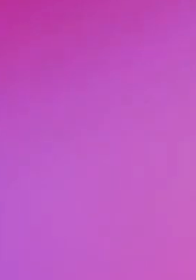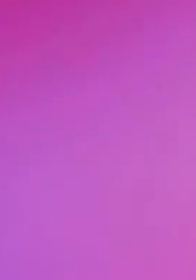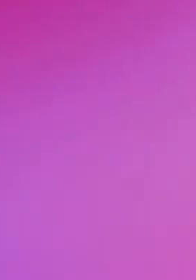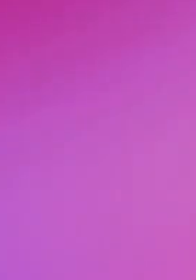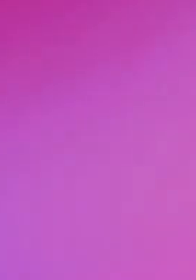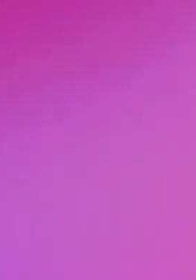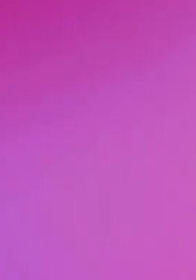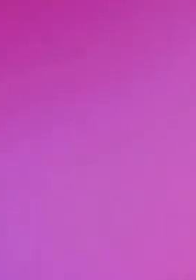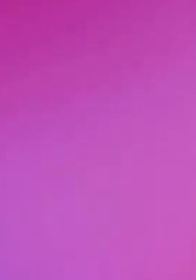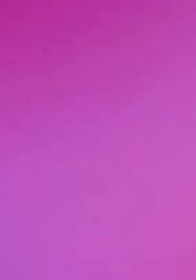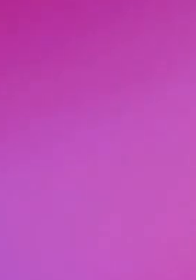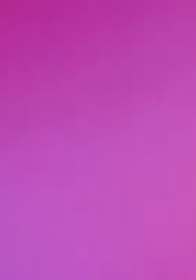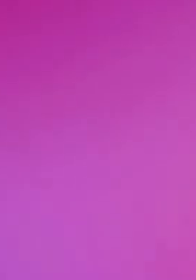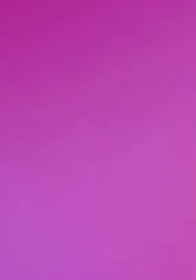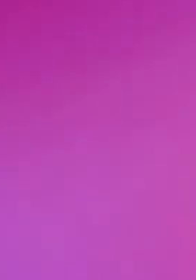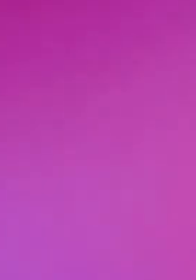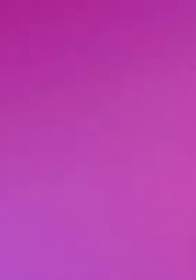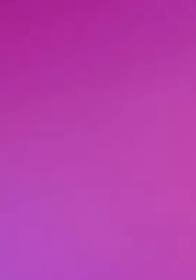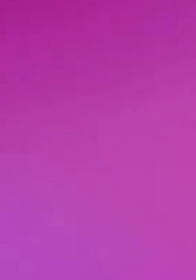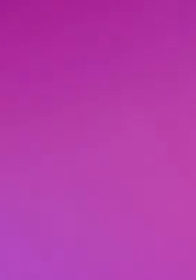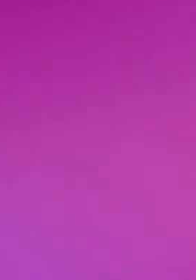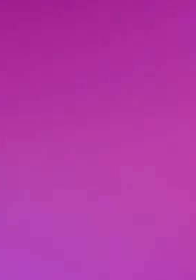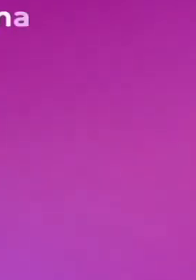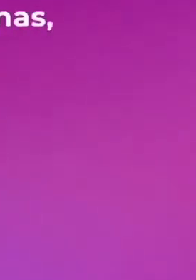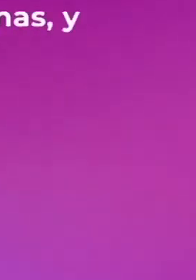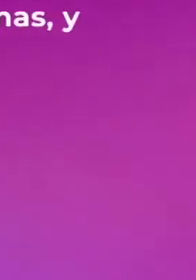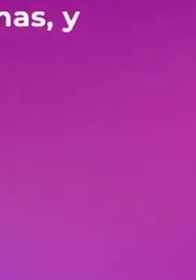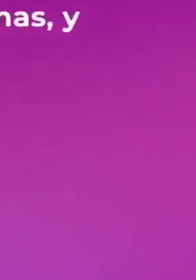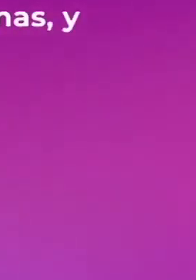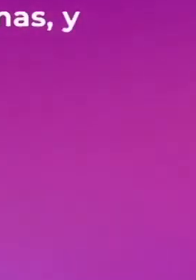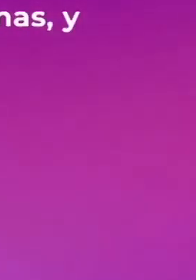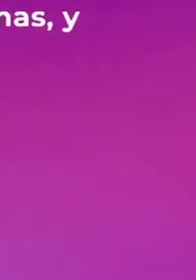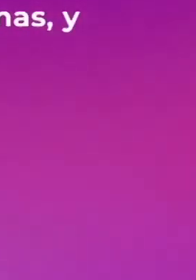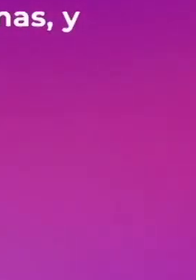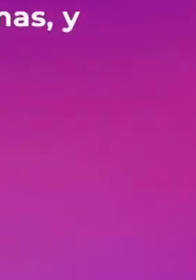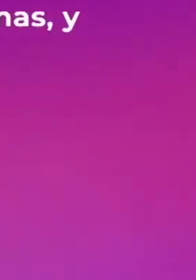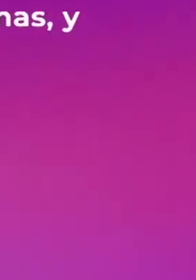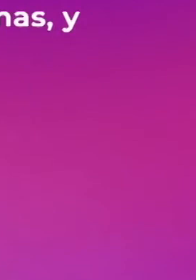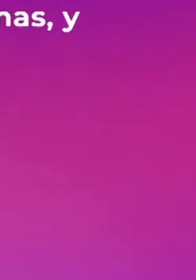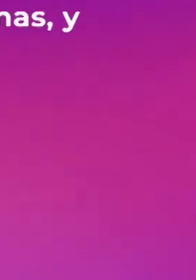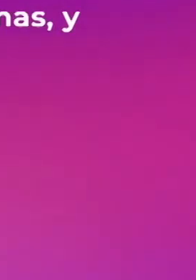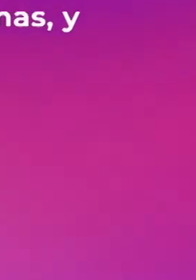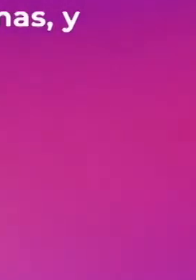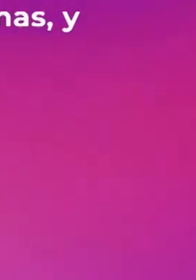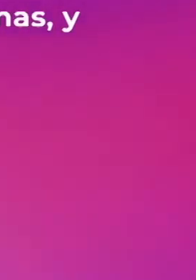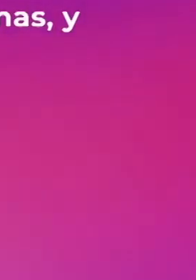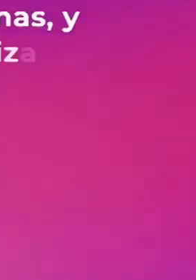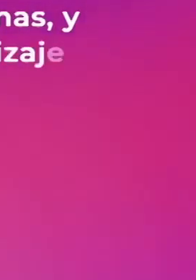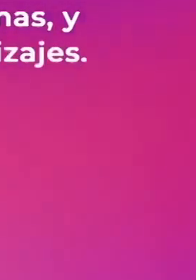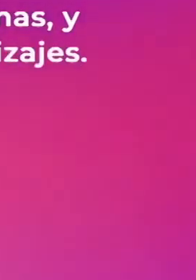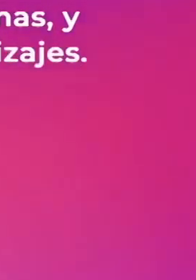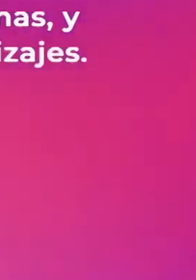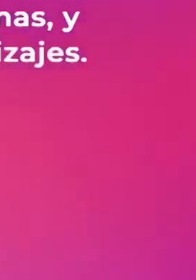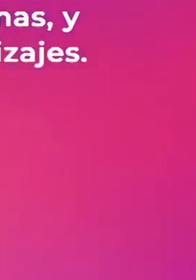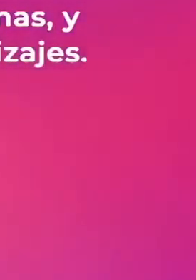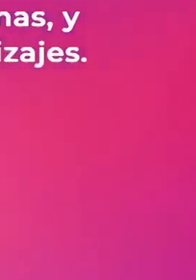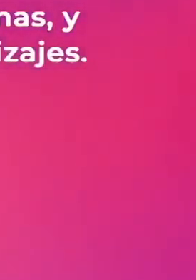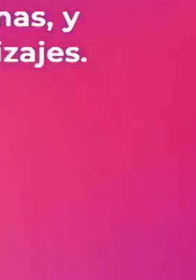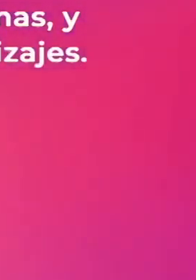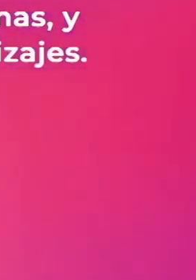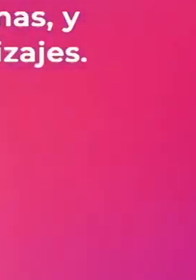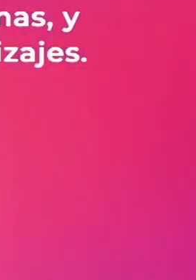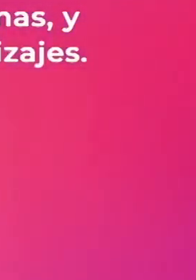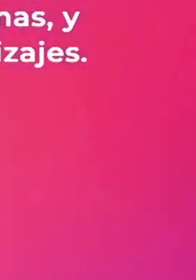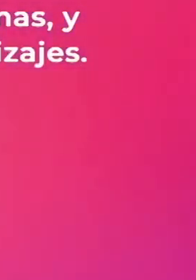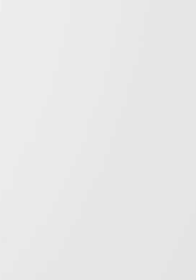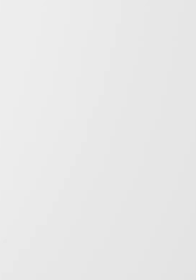aprendeencasa.cep.gov.mx, en donde podrás ver nuevamente los videos de los programas y además encontrarás actividades para fortalecer tus aprendizajes.